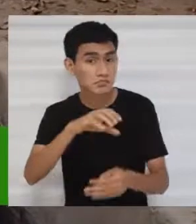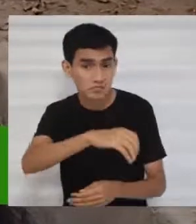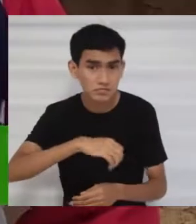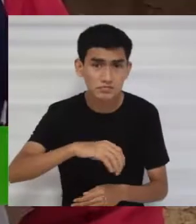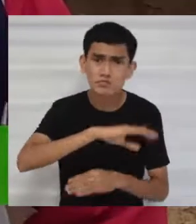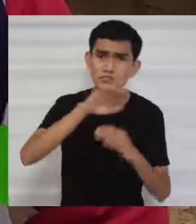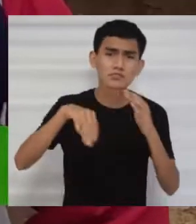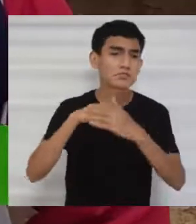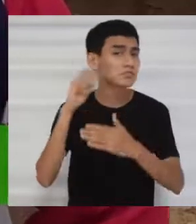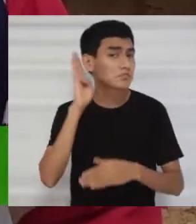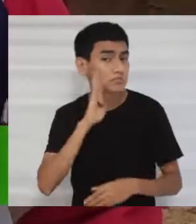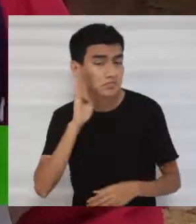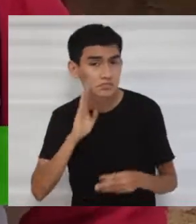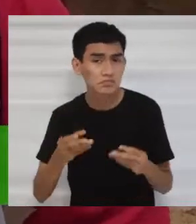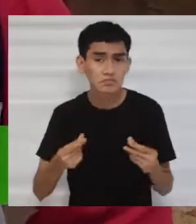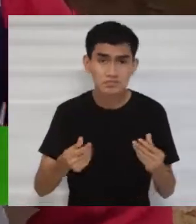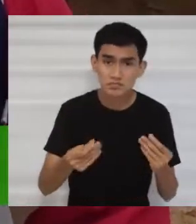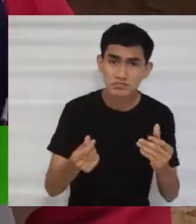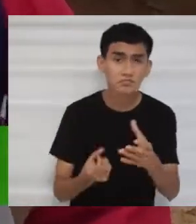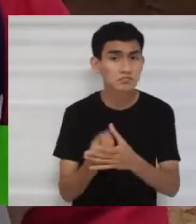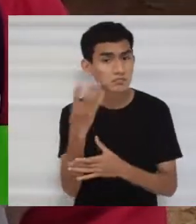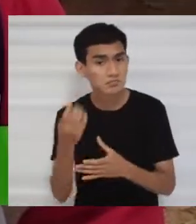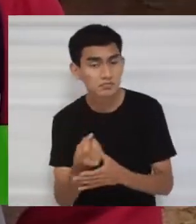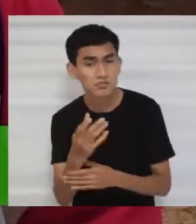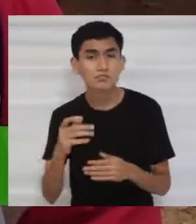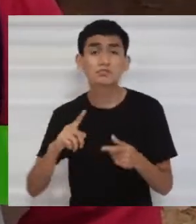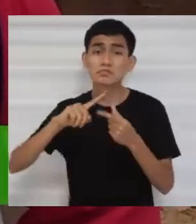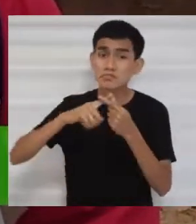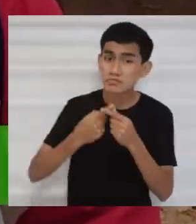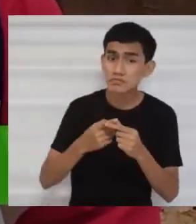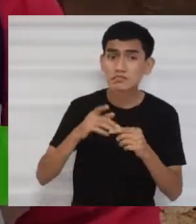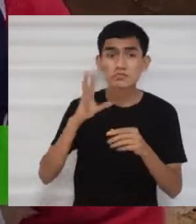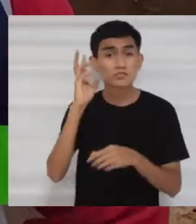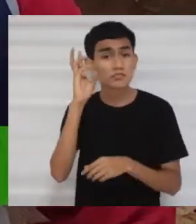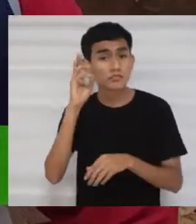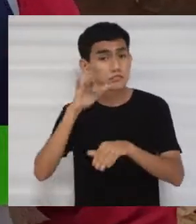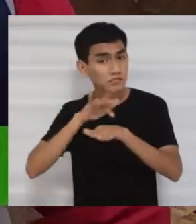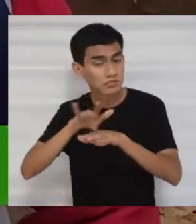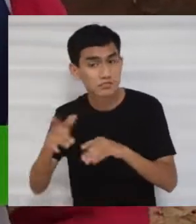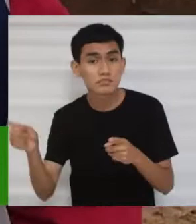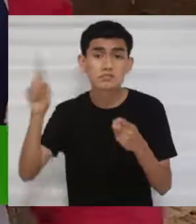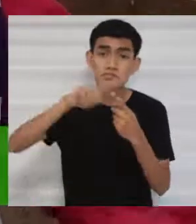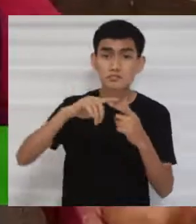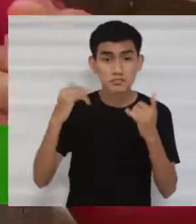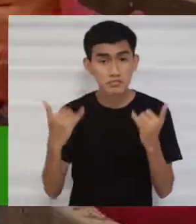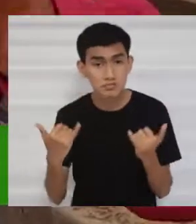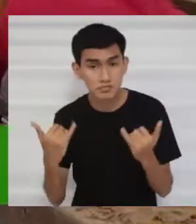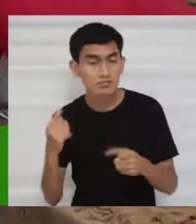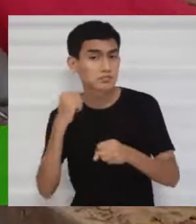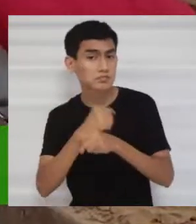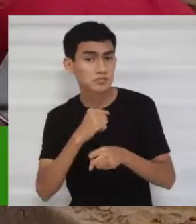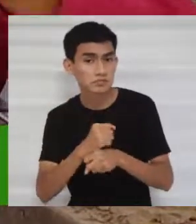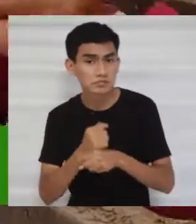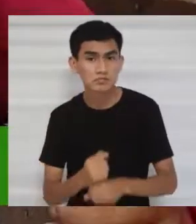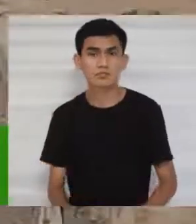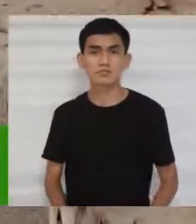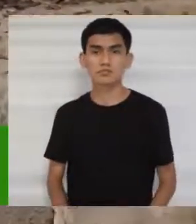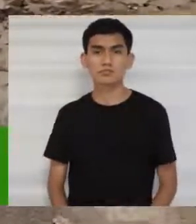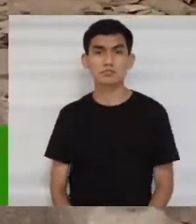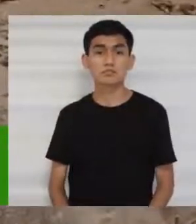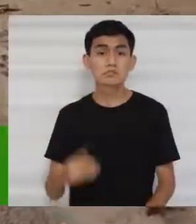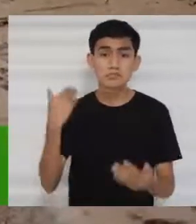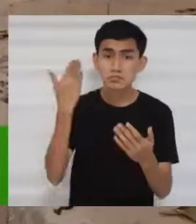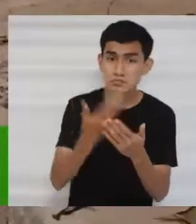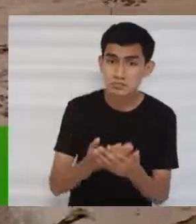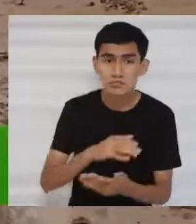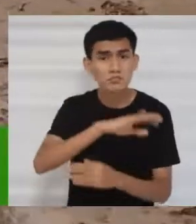comenzado desde tempranas horas, desde las 6 de la mañana y ya hasta la hora que estamos ahora trabajando. Se va a llegar todo lo que